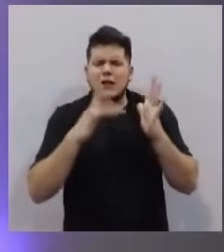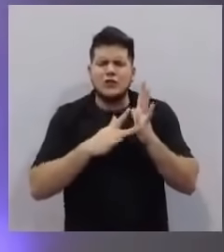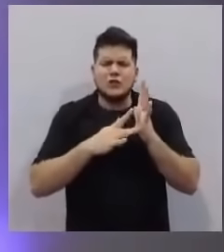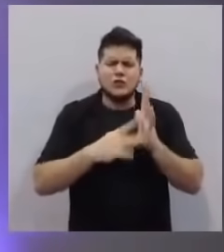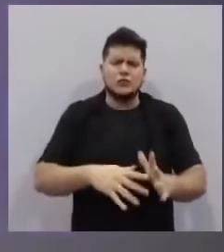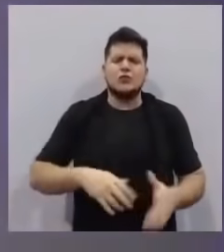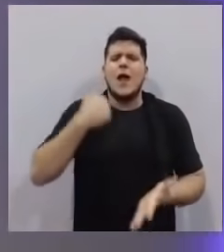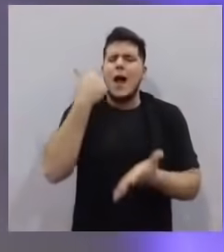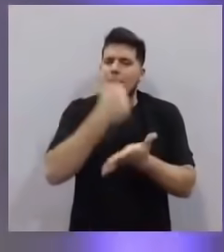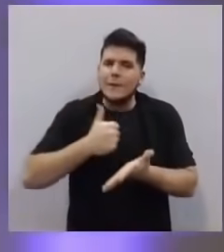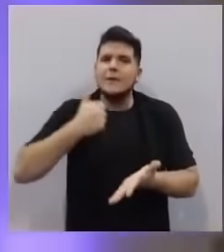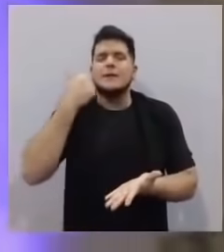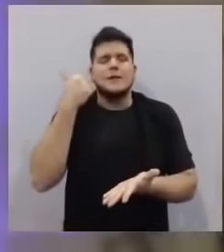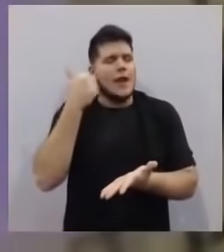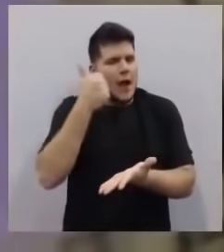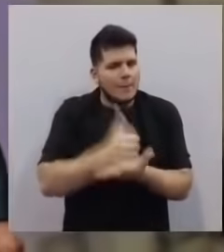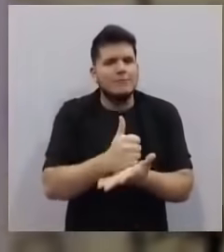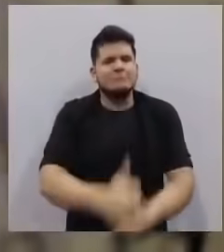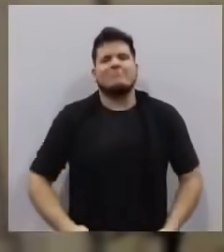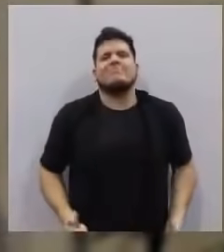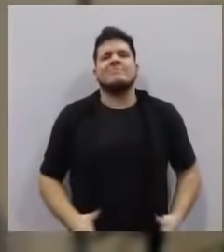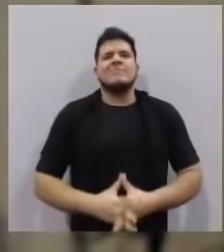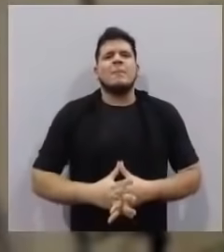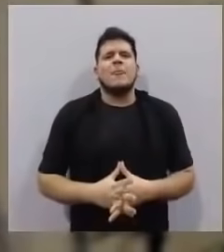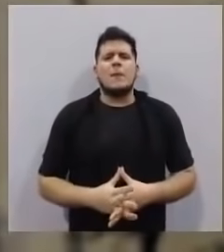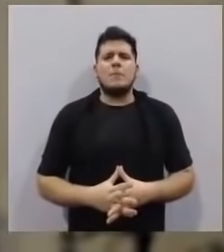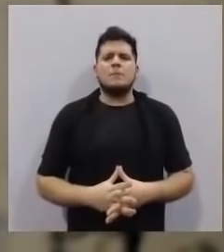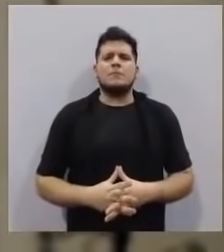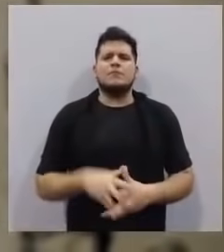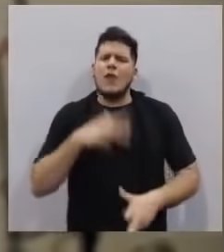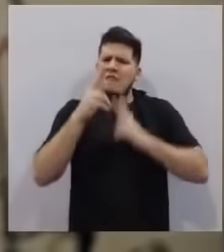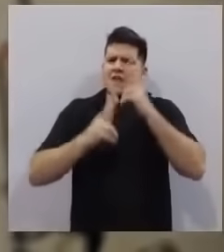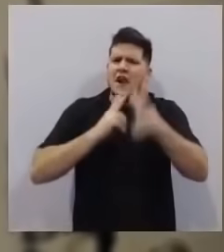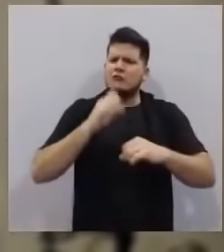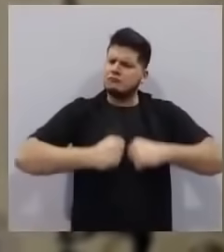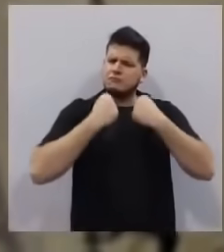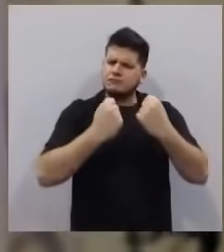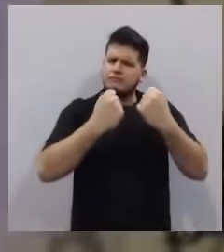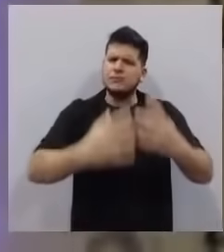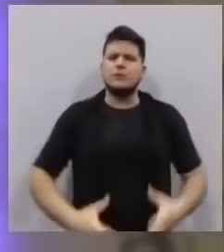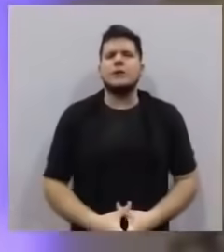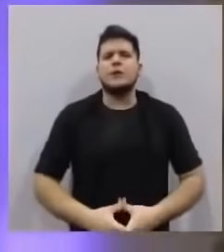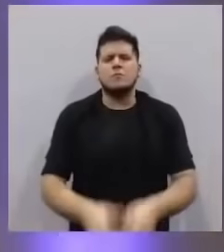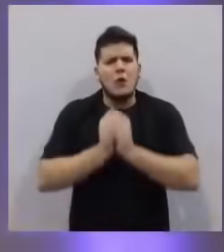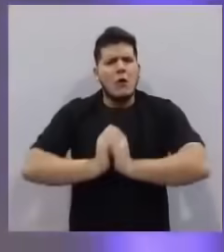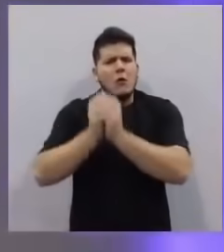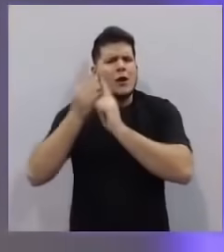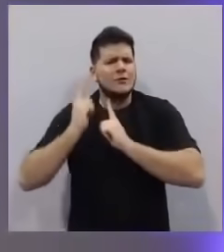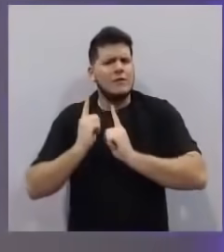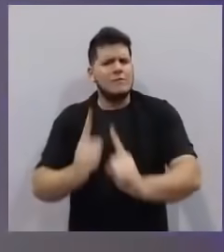amen y amen una declaración fuerte usted debe hacer en su